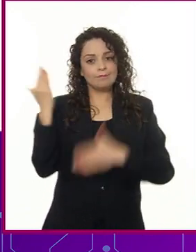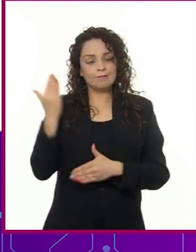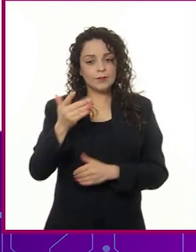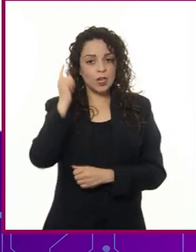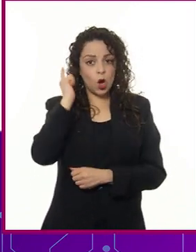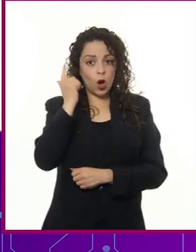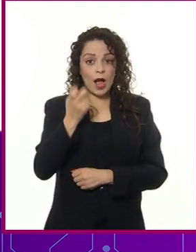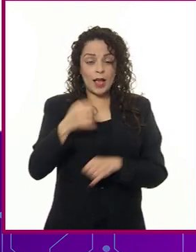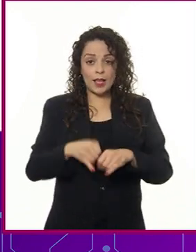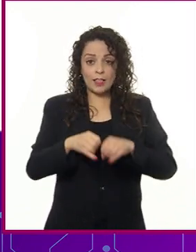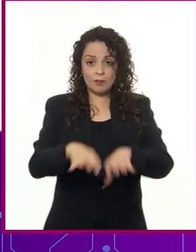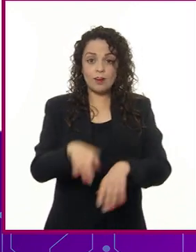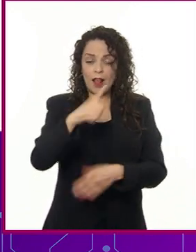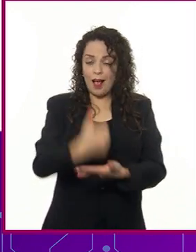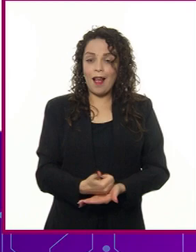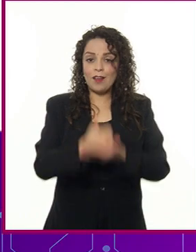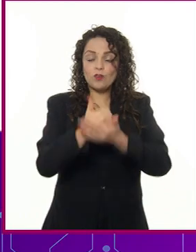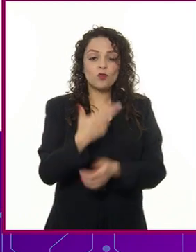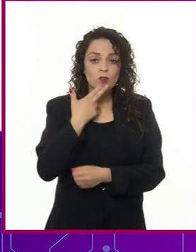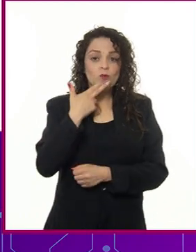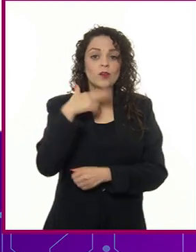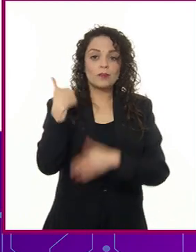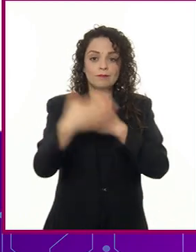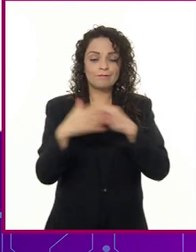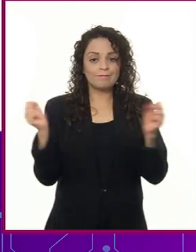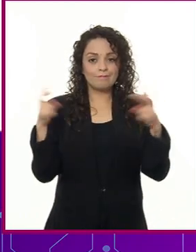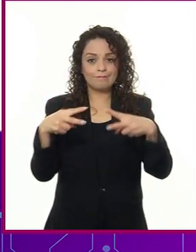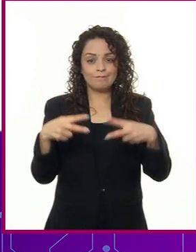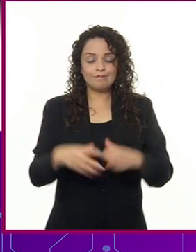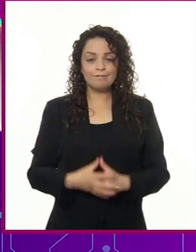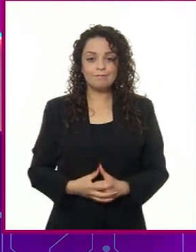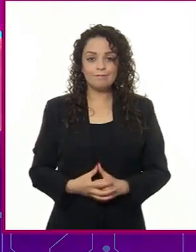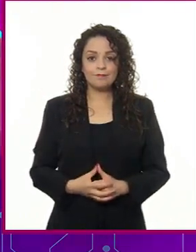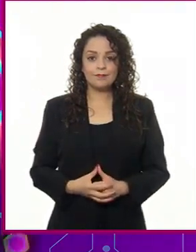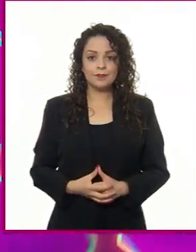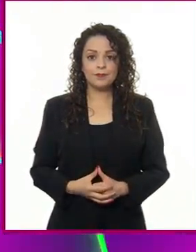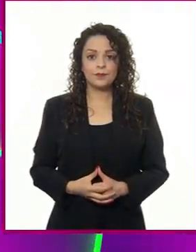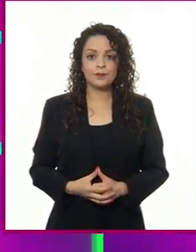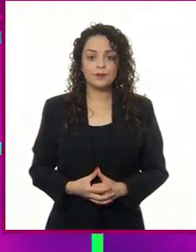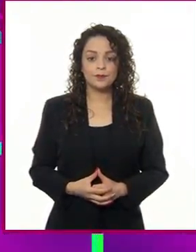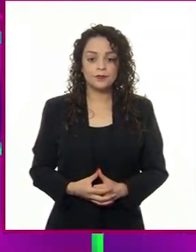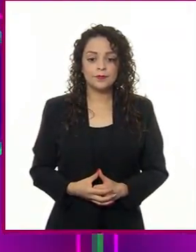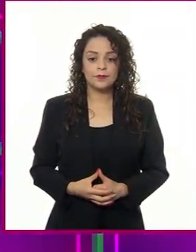Espero que la información sea de utilidad. Nos vemos en la próxima.